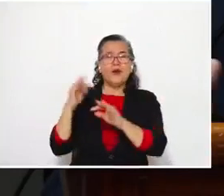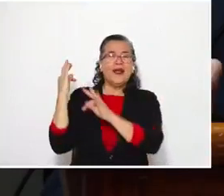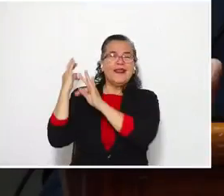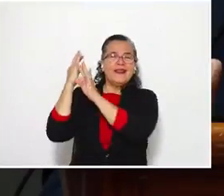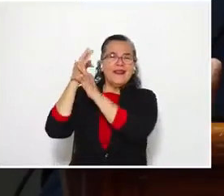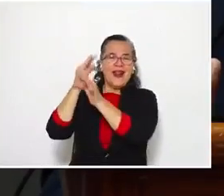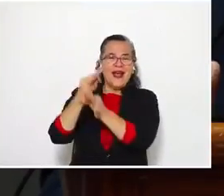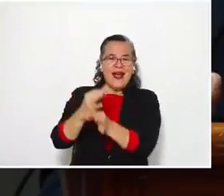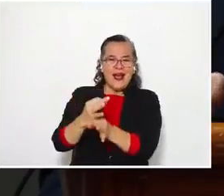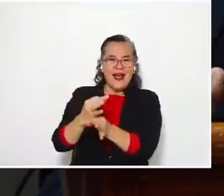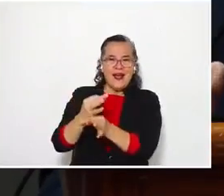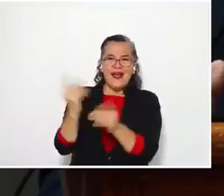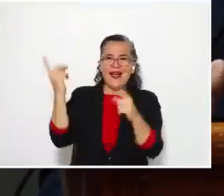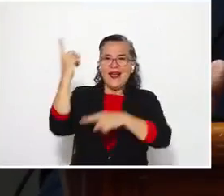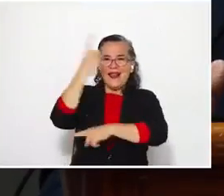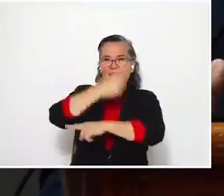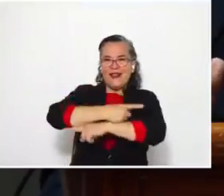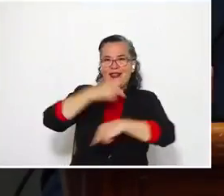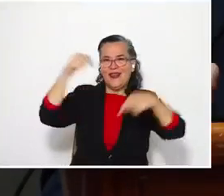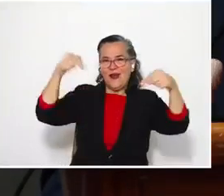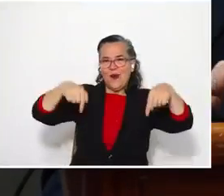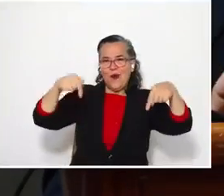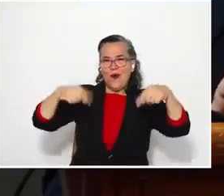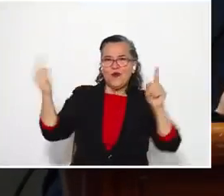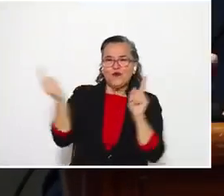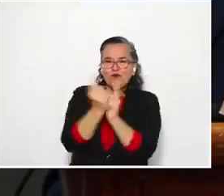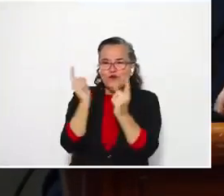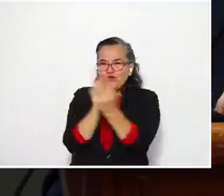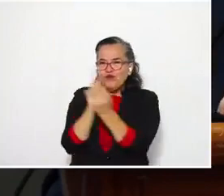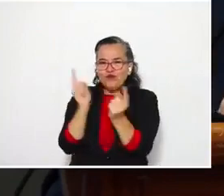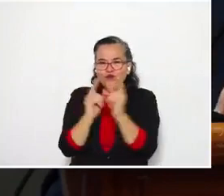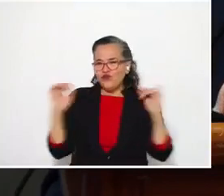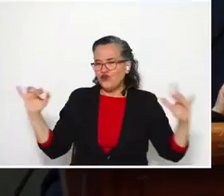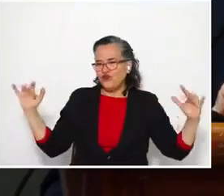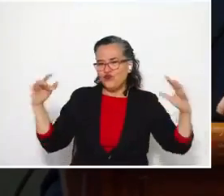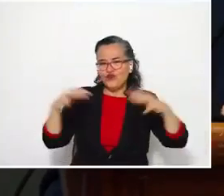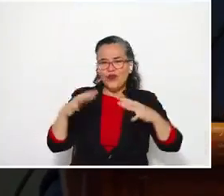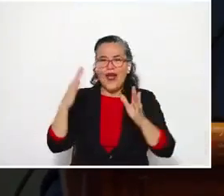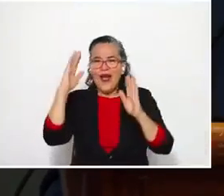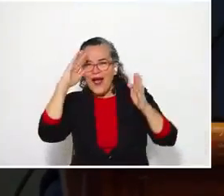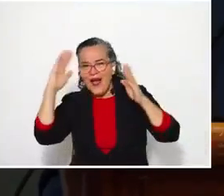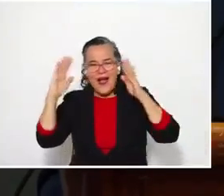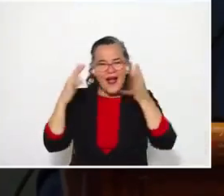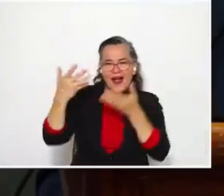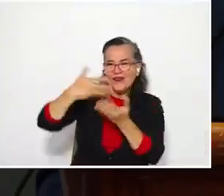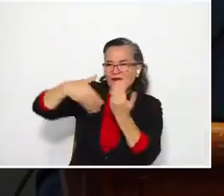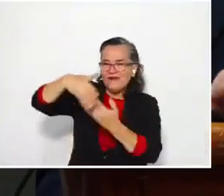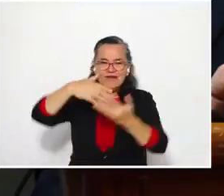tradicional este día porque nos veíamos, porque nos encontrábamos, porque podíamos